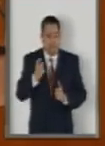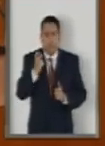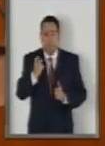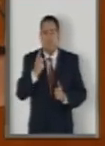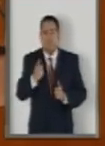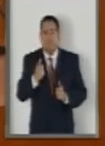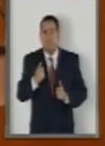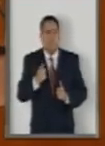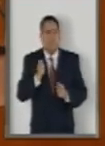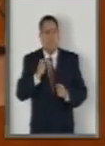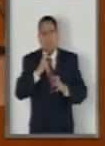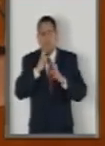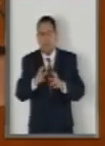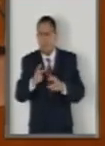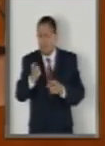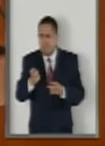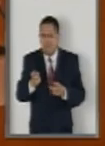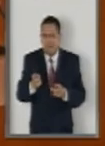es un resultado que